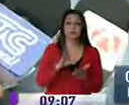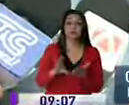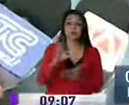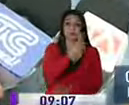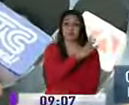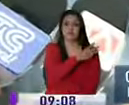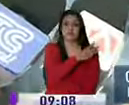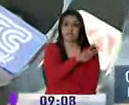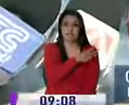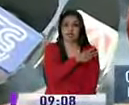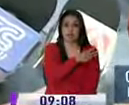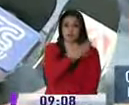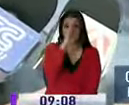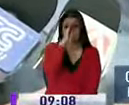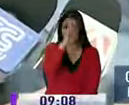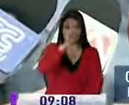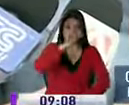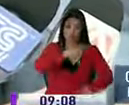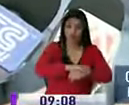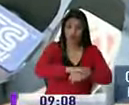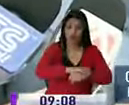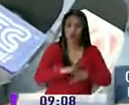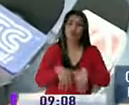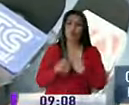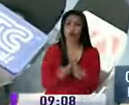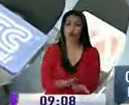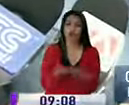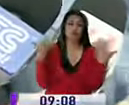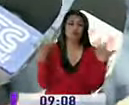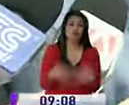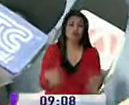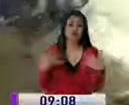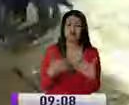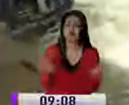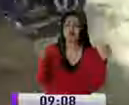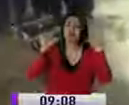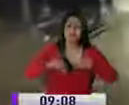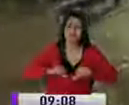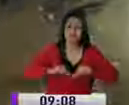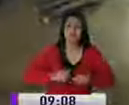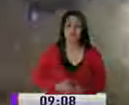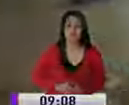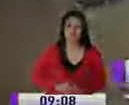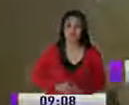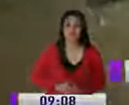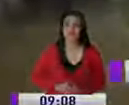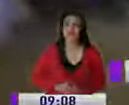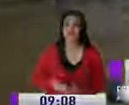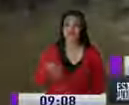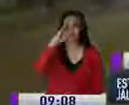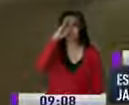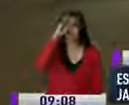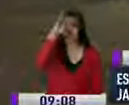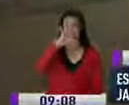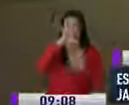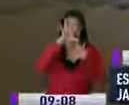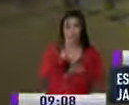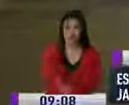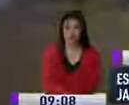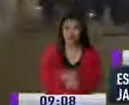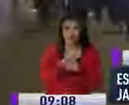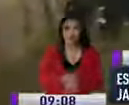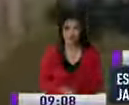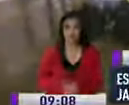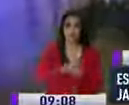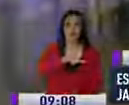en ese momento fueron detenidos, fuimos tratados realmente muy mal. Tras los hechos, los agentes policiales habrían realizado la detención